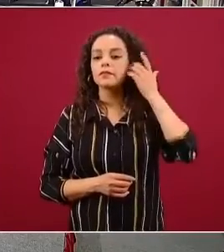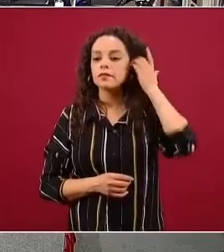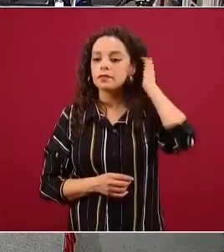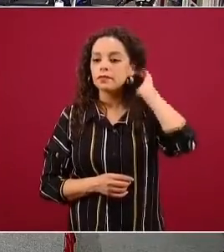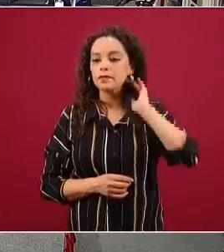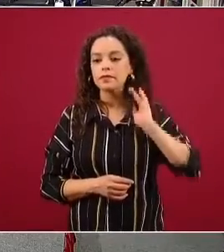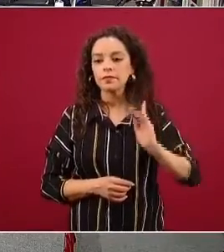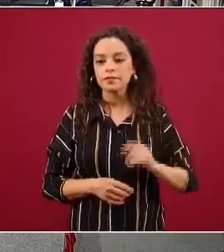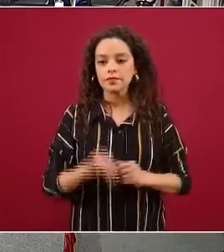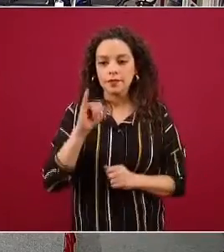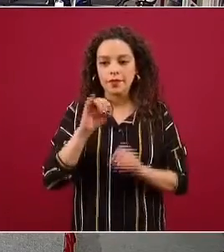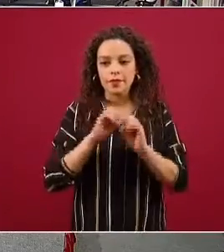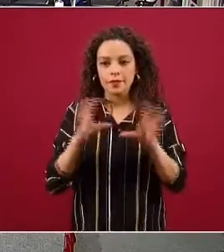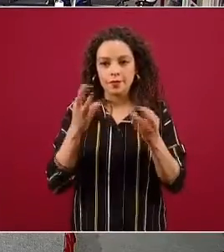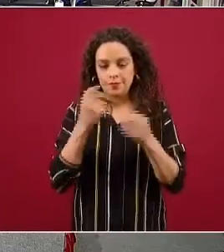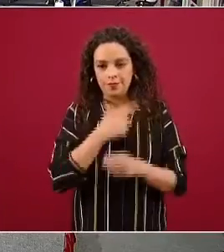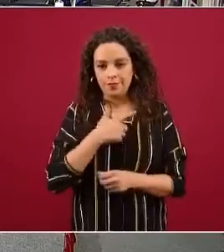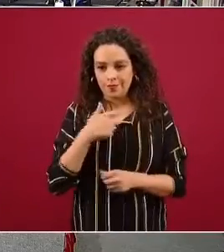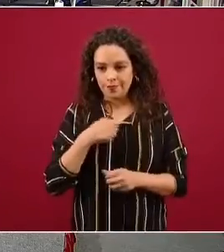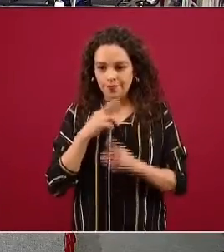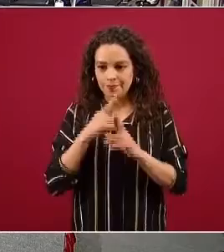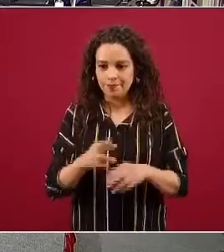Con gusto.